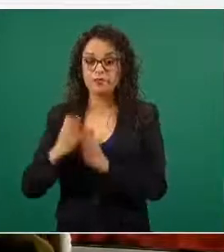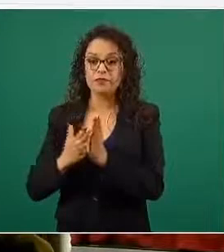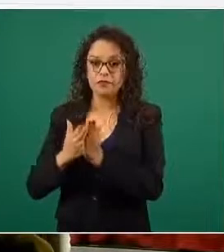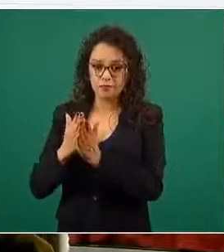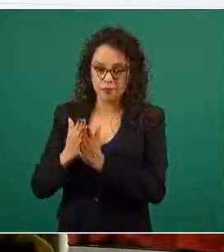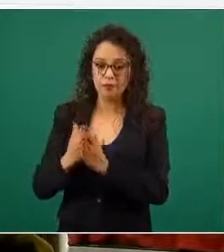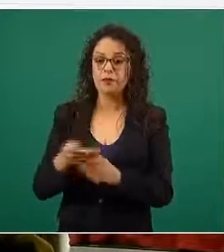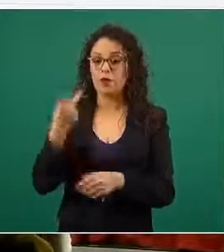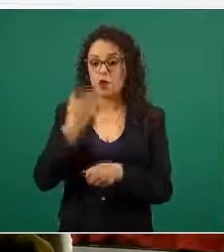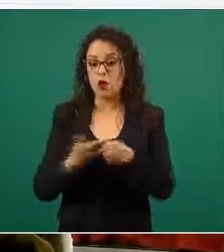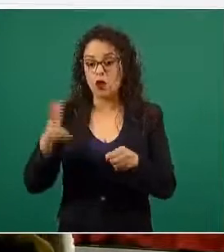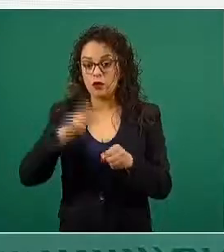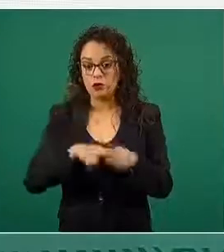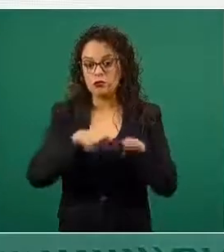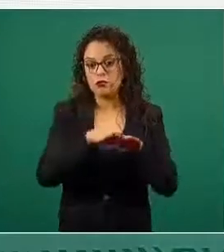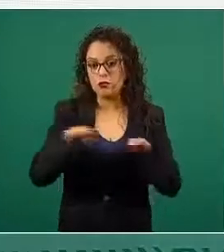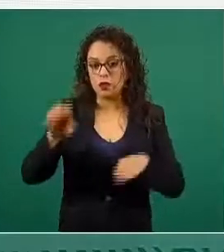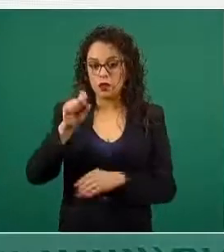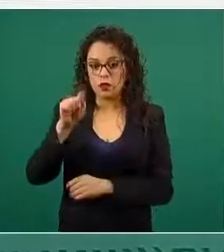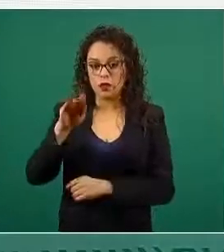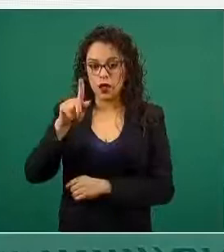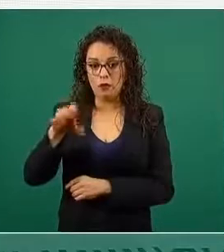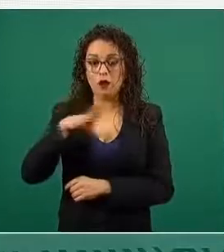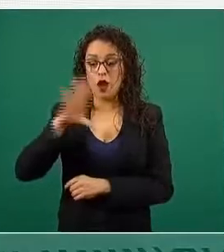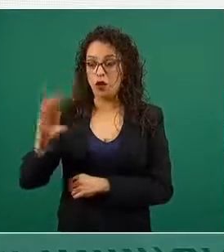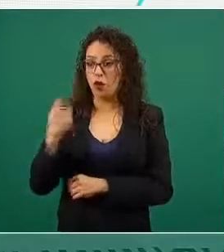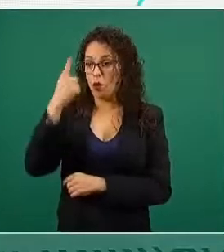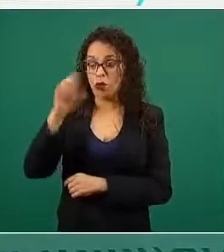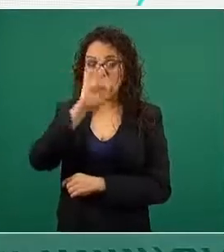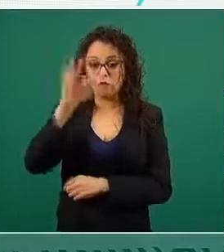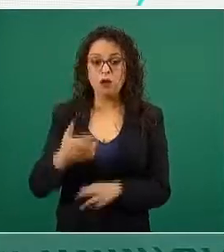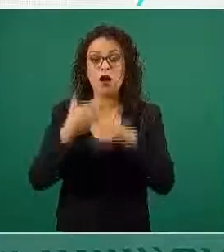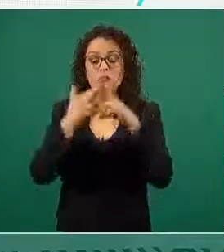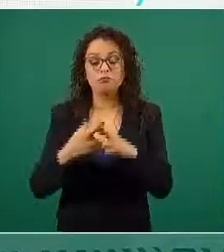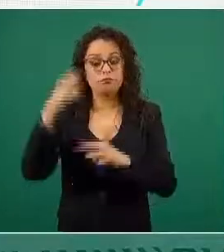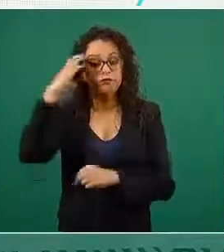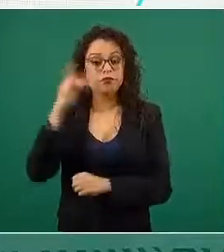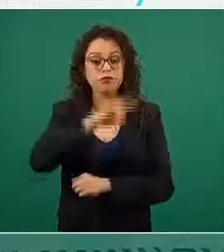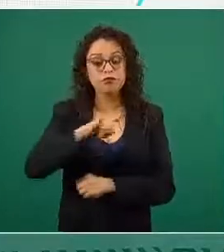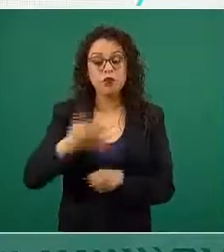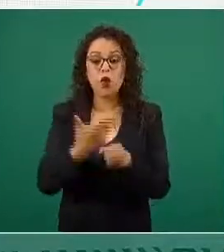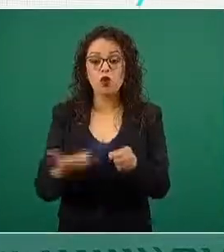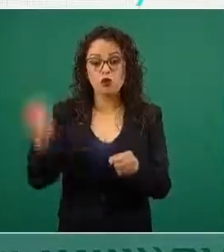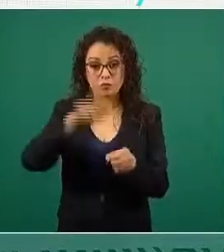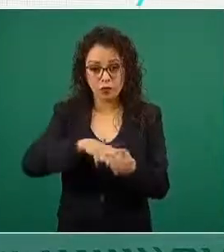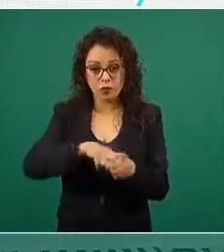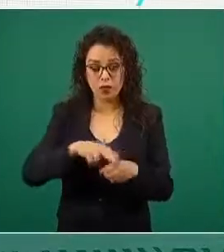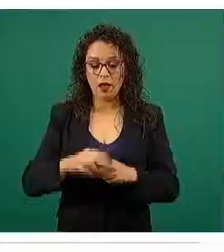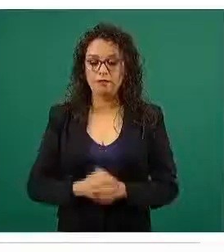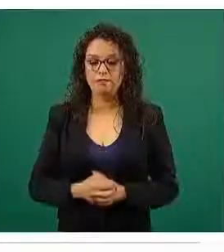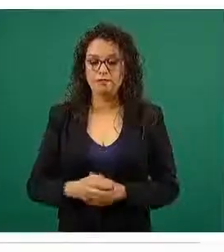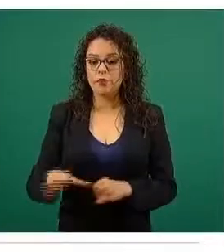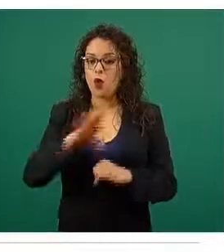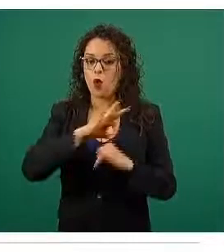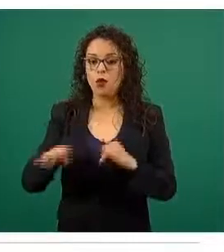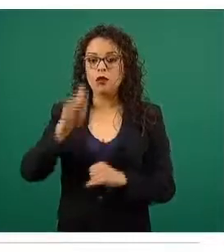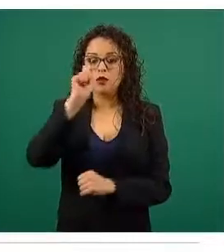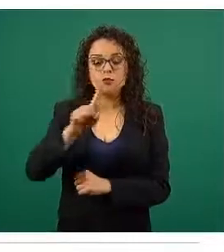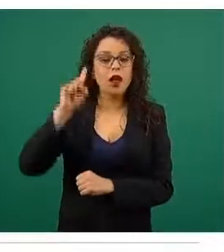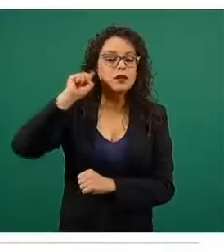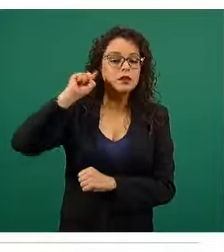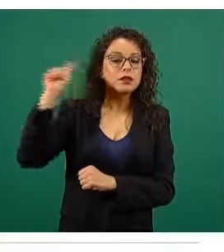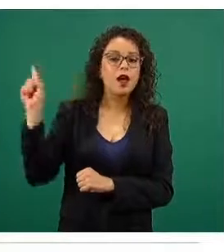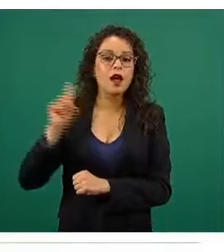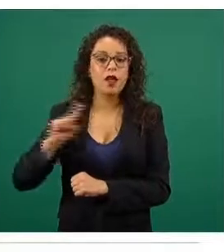tiene una amplia reserva hospitalaria, 91%. La siguiente. Finalmente, el estado de Zacatecas, que también junto